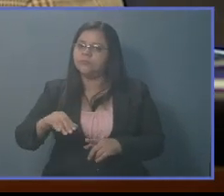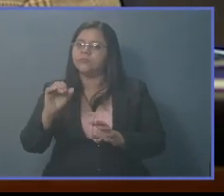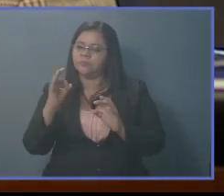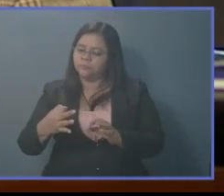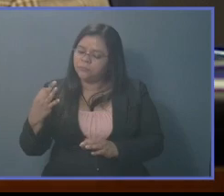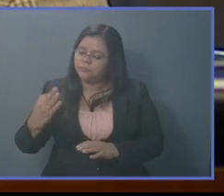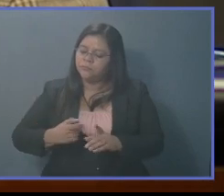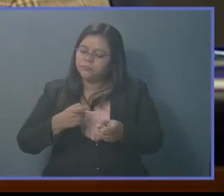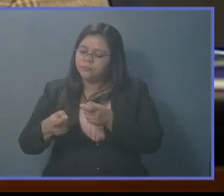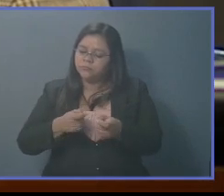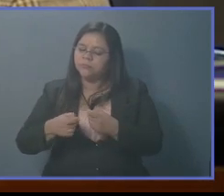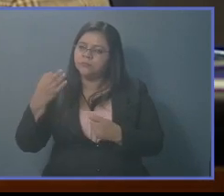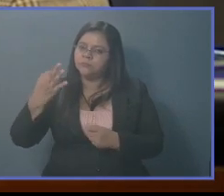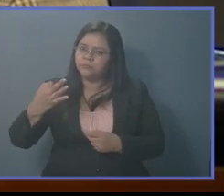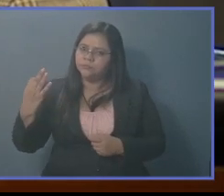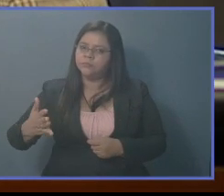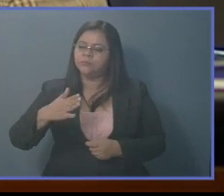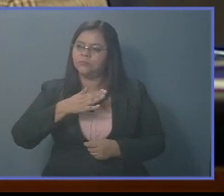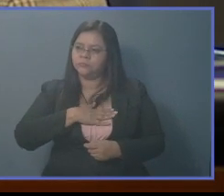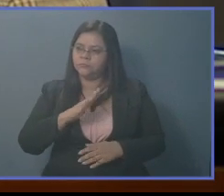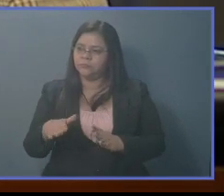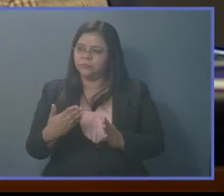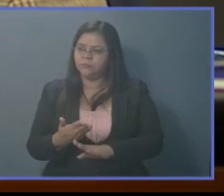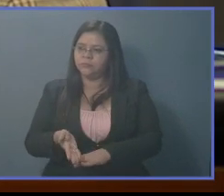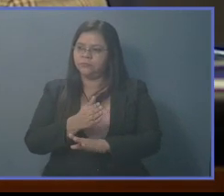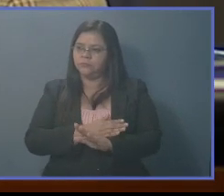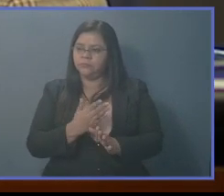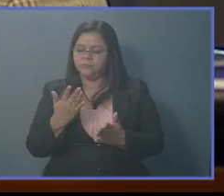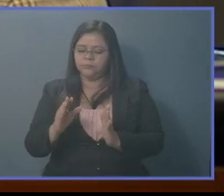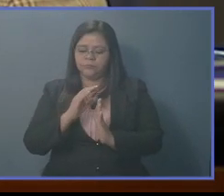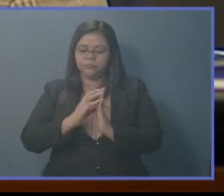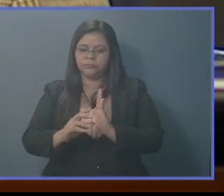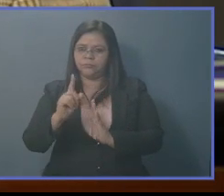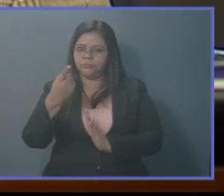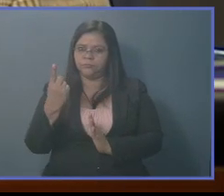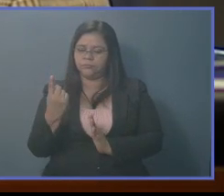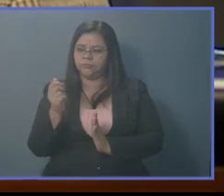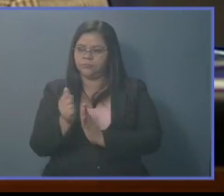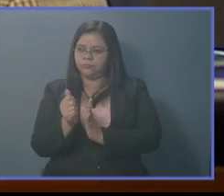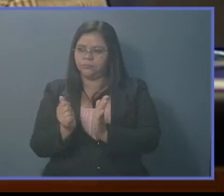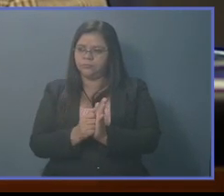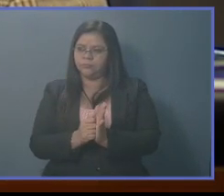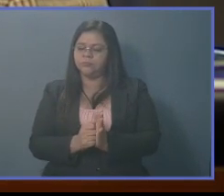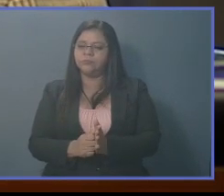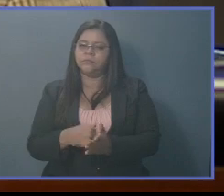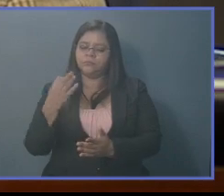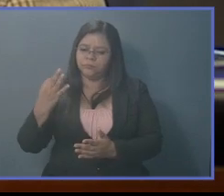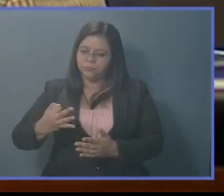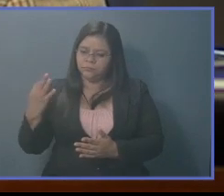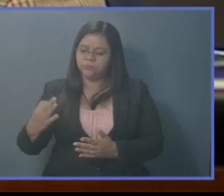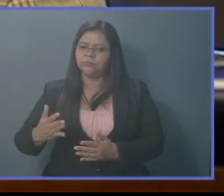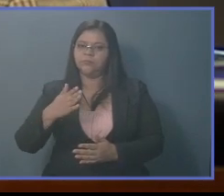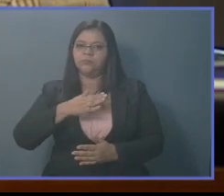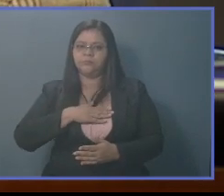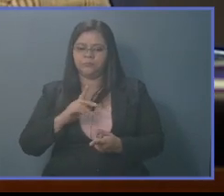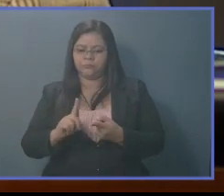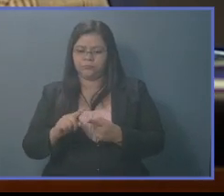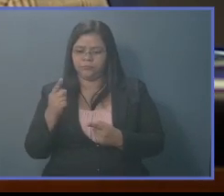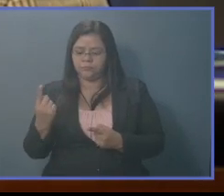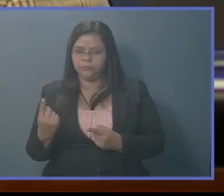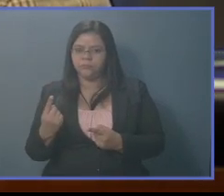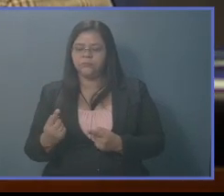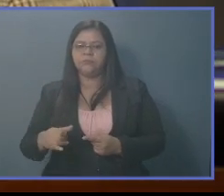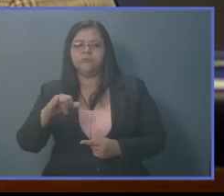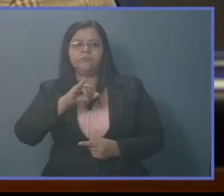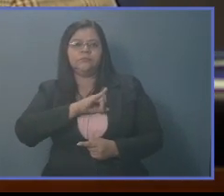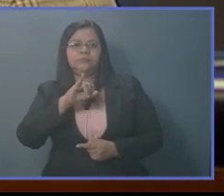control sanitario deberá contener, además de lo mencionado en el inciso primero del presente artículo, por lo menos lo siguiente. 1. La